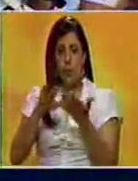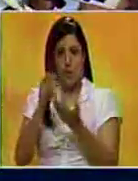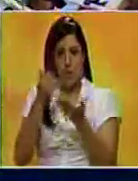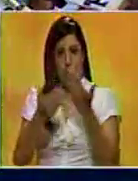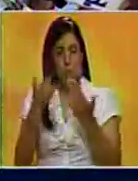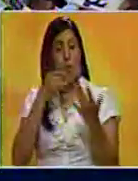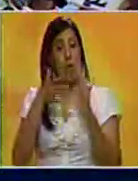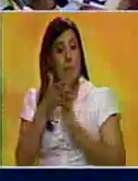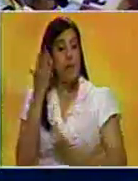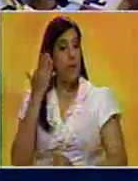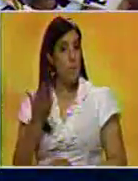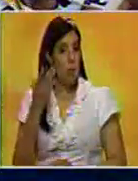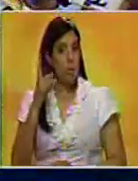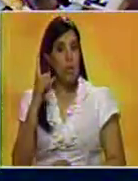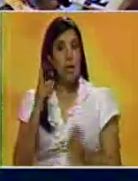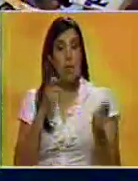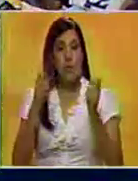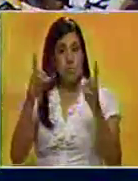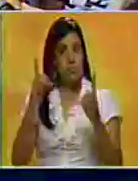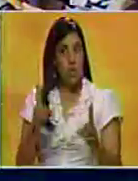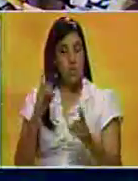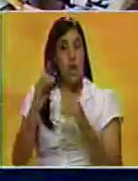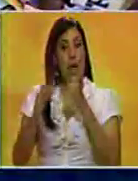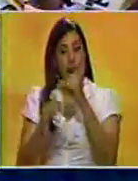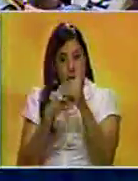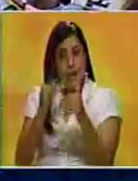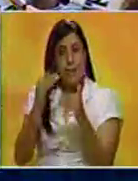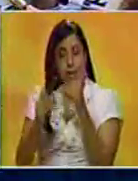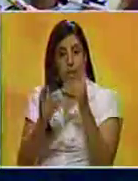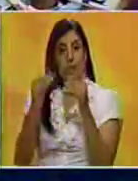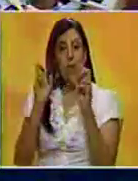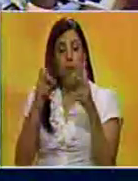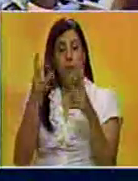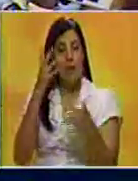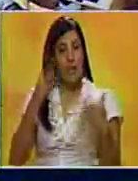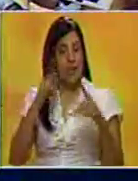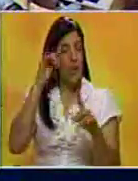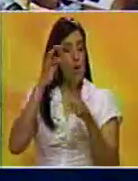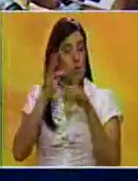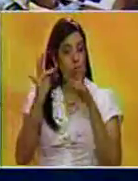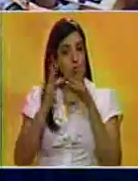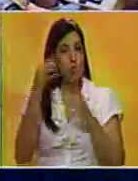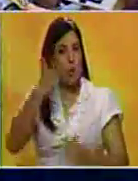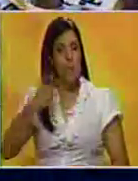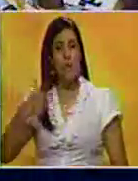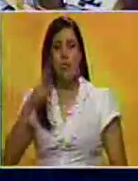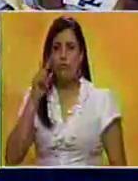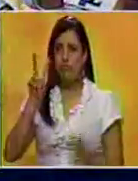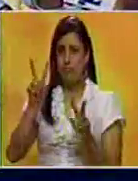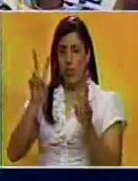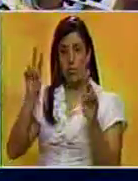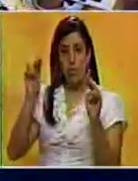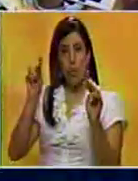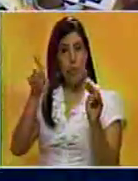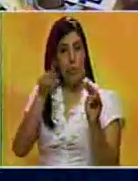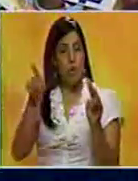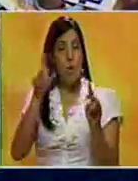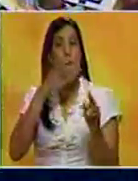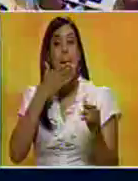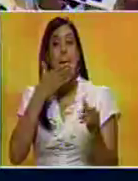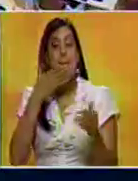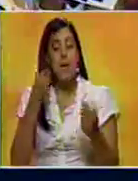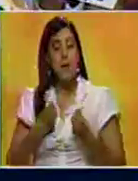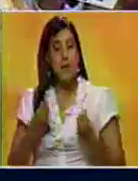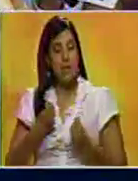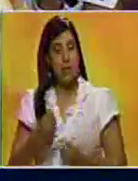resaltó la importancia de tomar decisiones y avanzar con estas actividades en función de que los venezolanos observen supuestamente una mejora